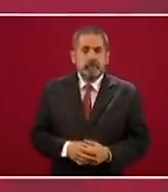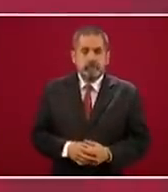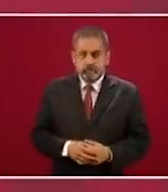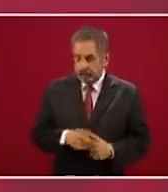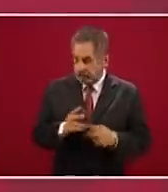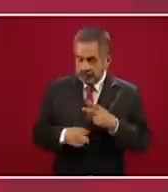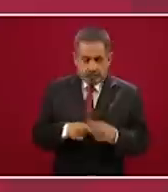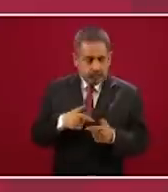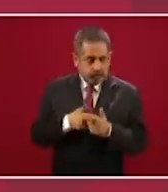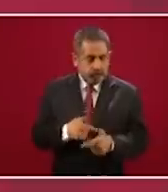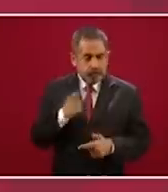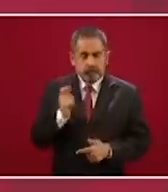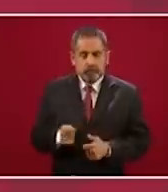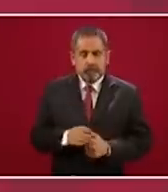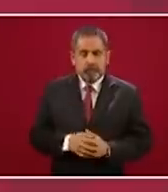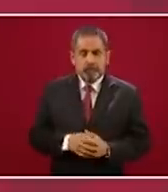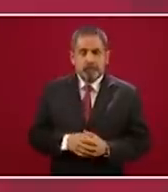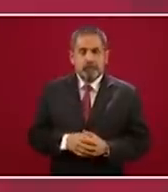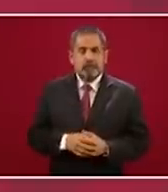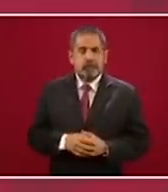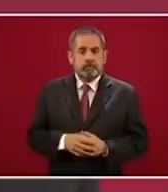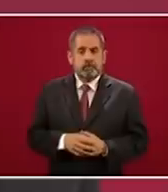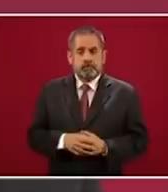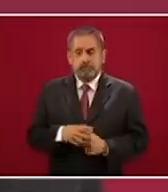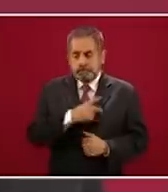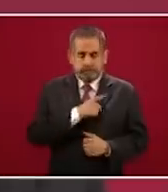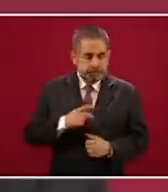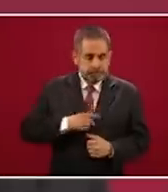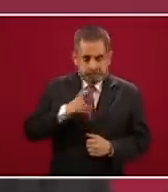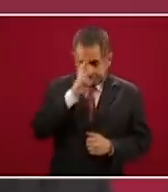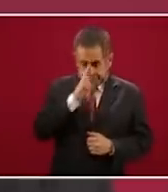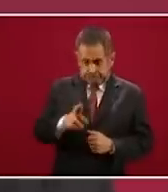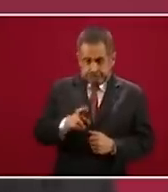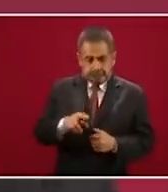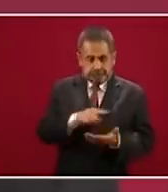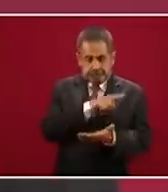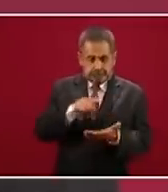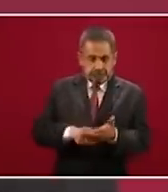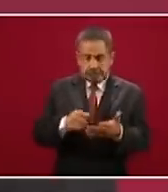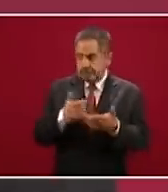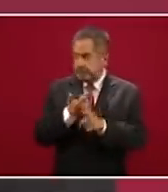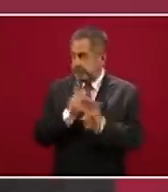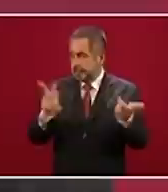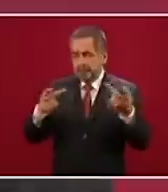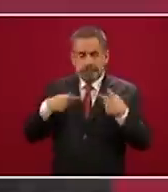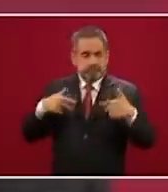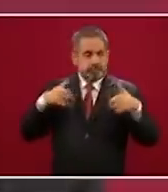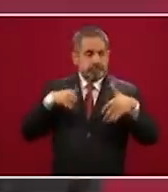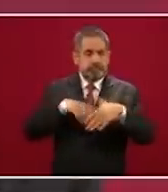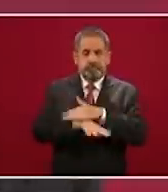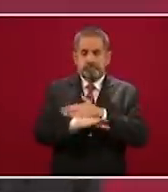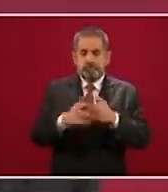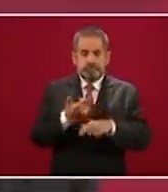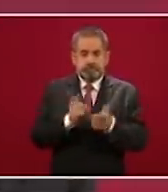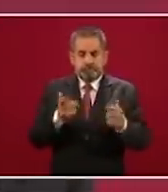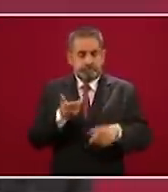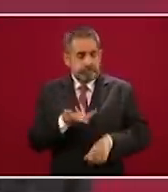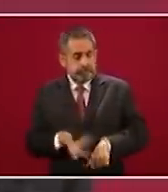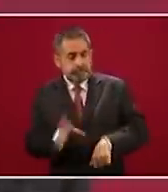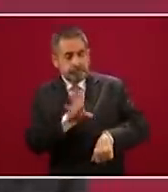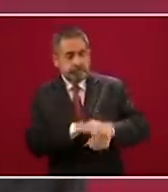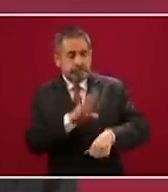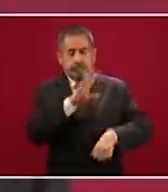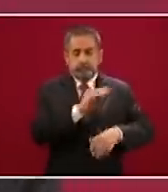Vamos a que se respeten los espacios públicos, ¿no? No hemos dado